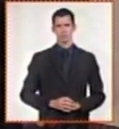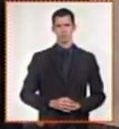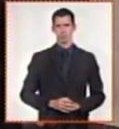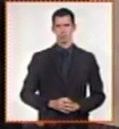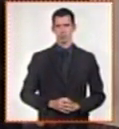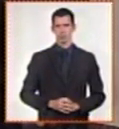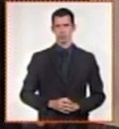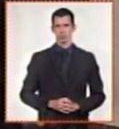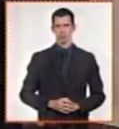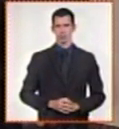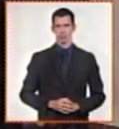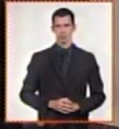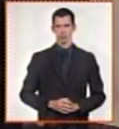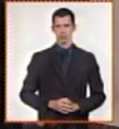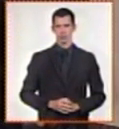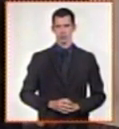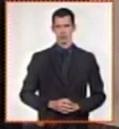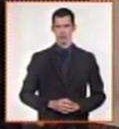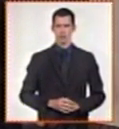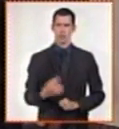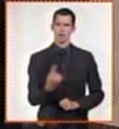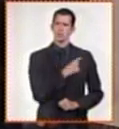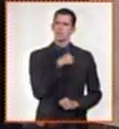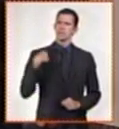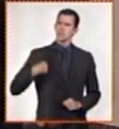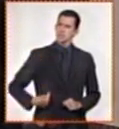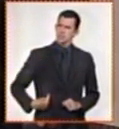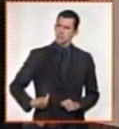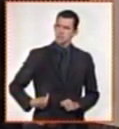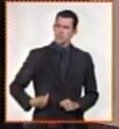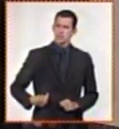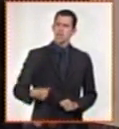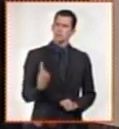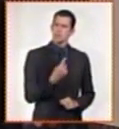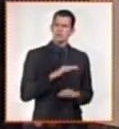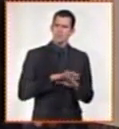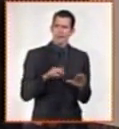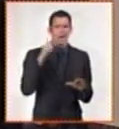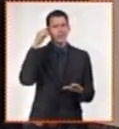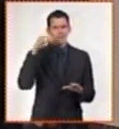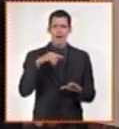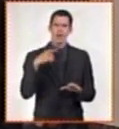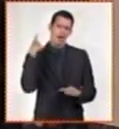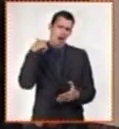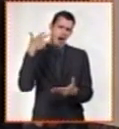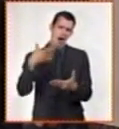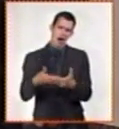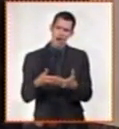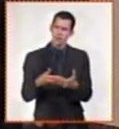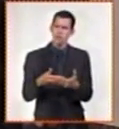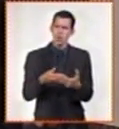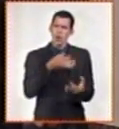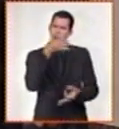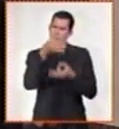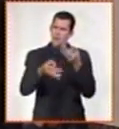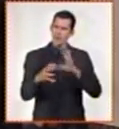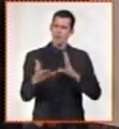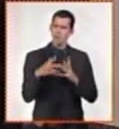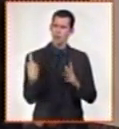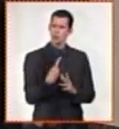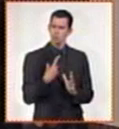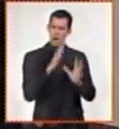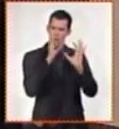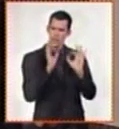de forma decidida y contundente y rechaza la connivencia entre Estados Unidos y Taiwán.